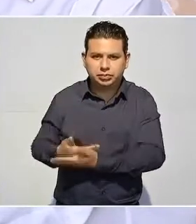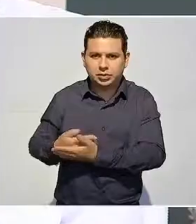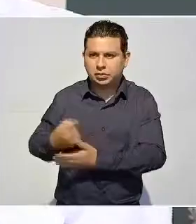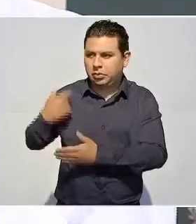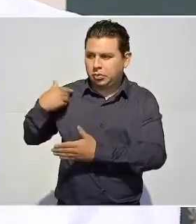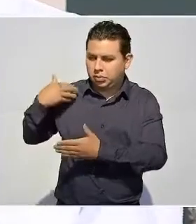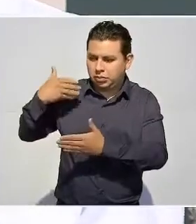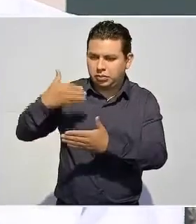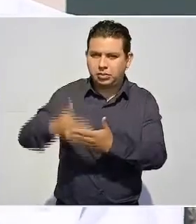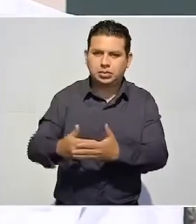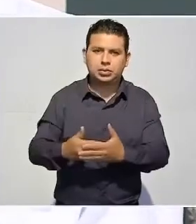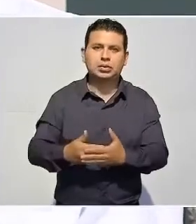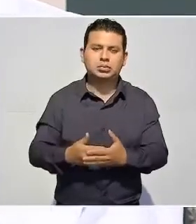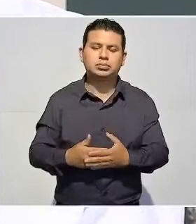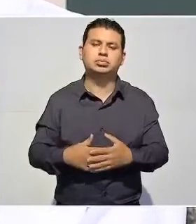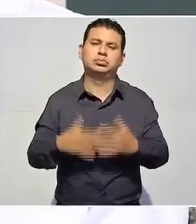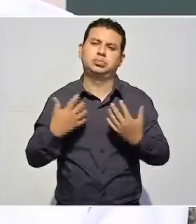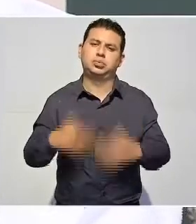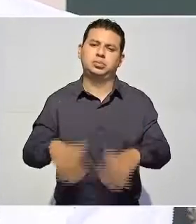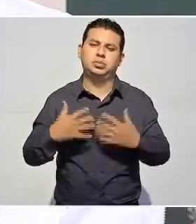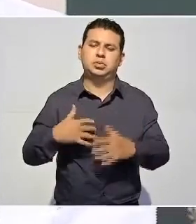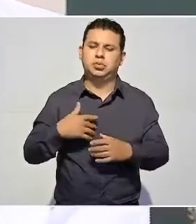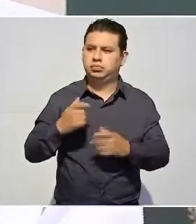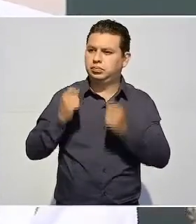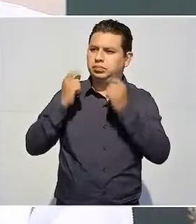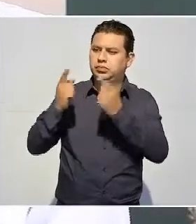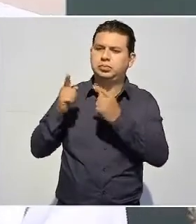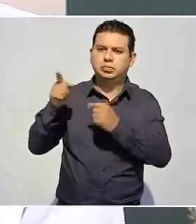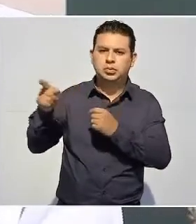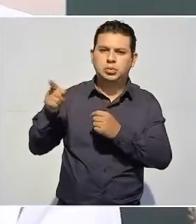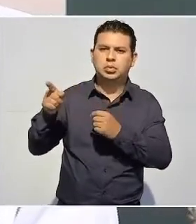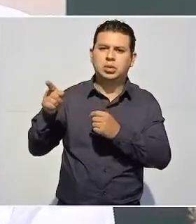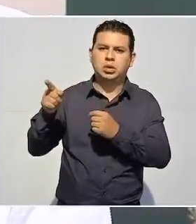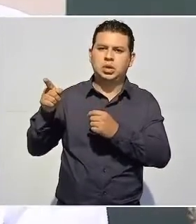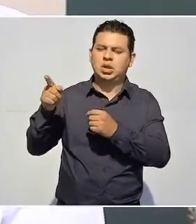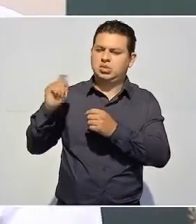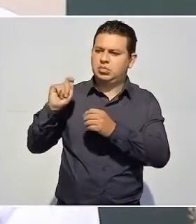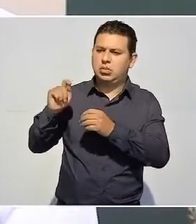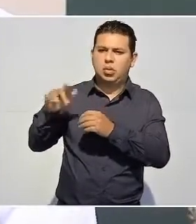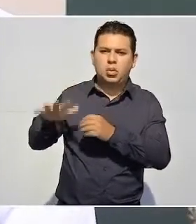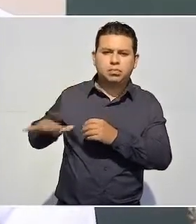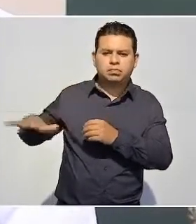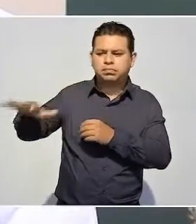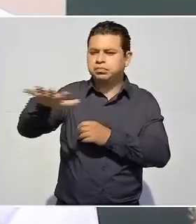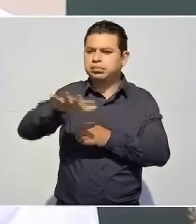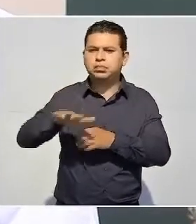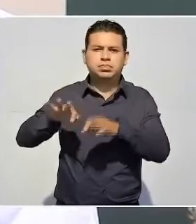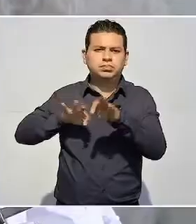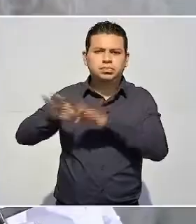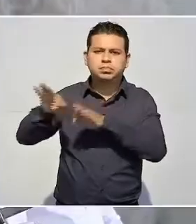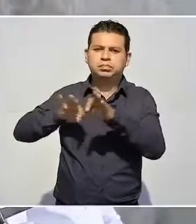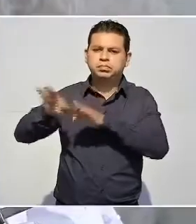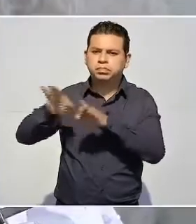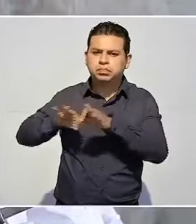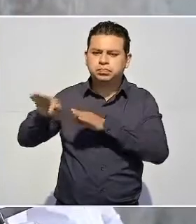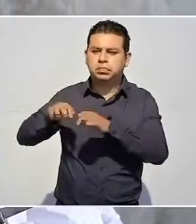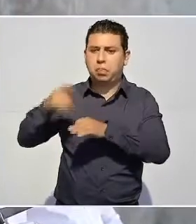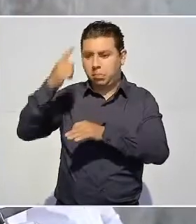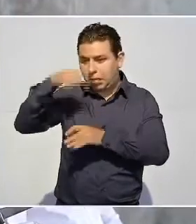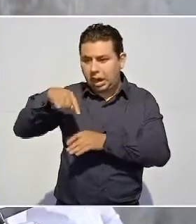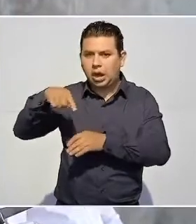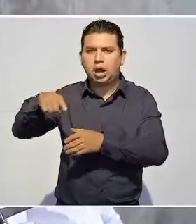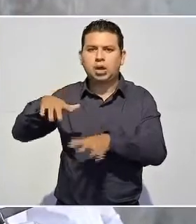Recordamos con admiración y respeto su obra transformadora y su vida